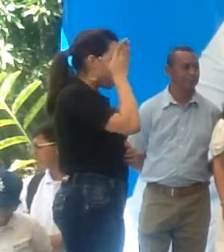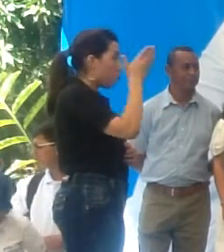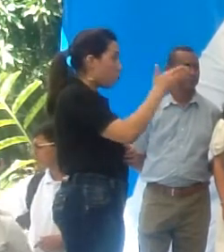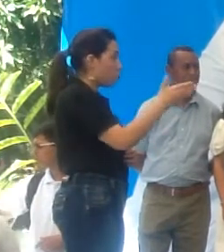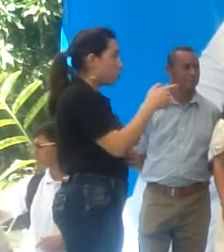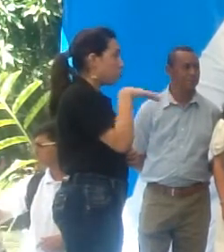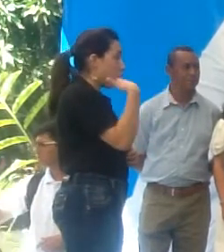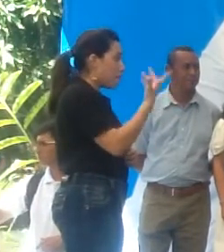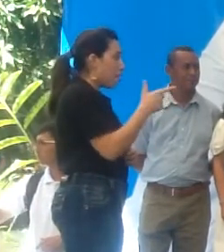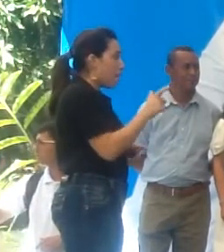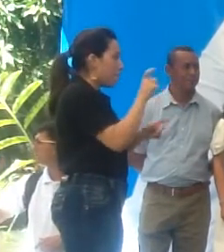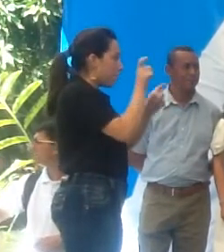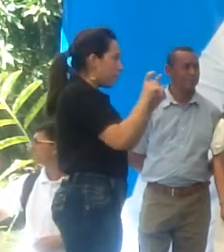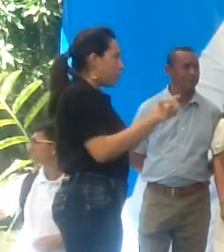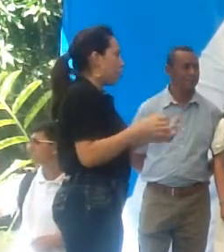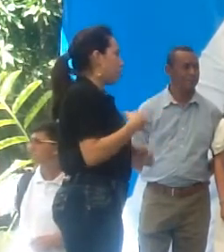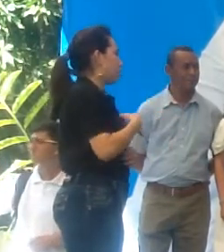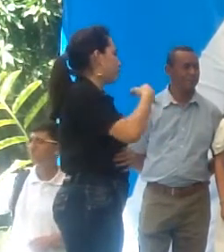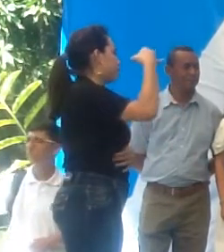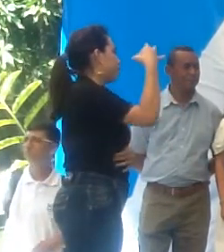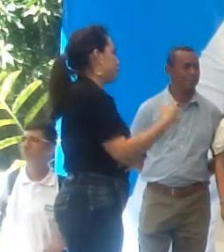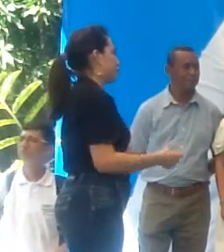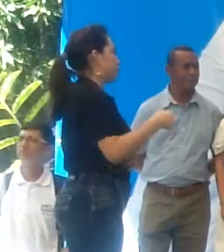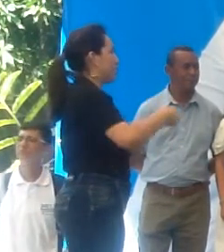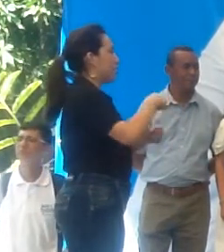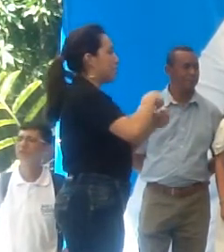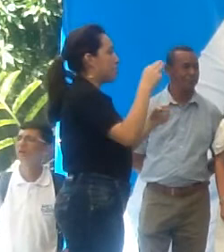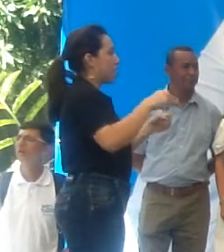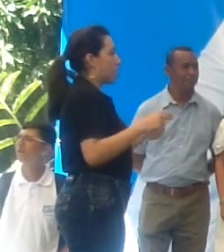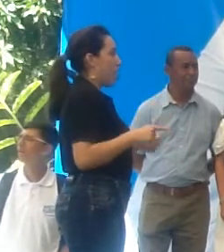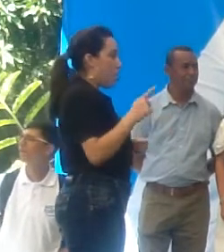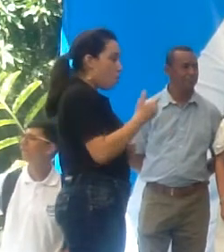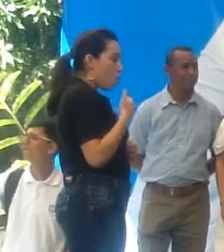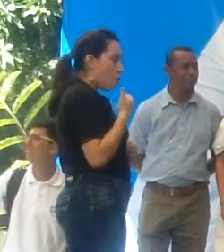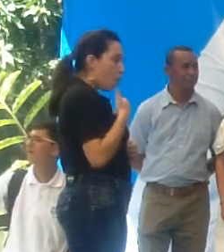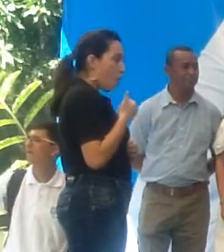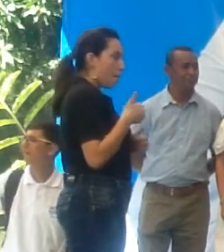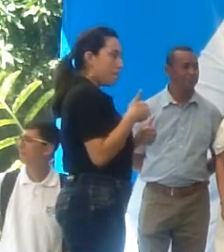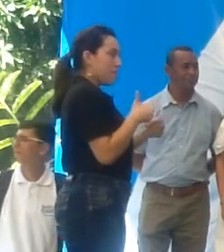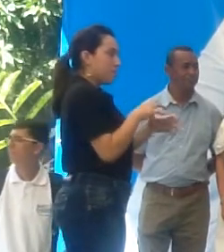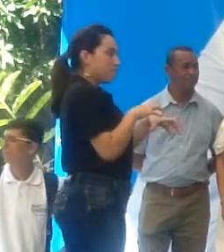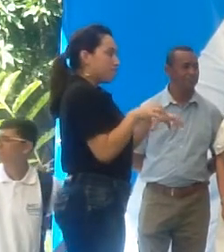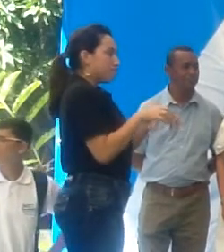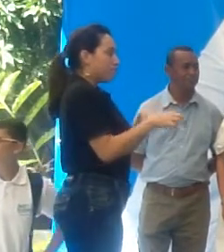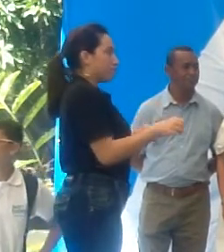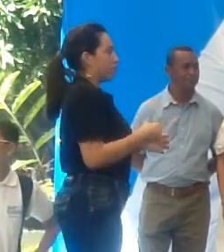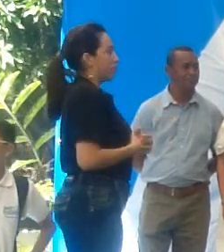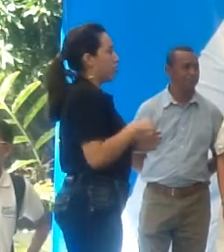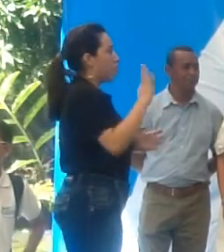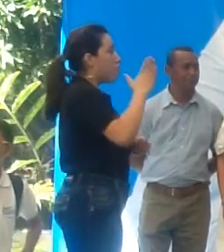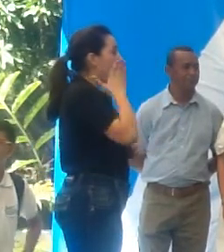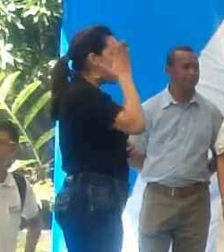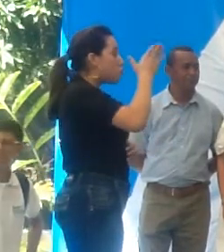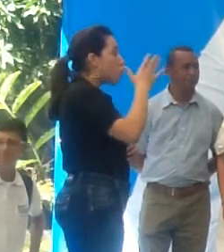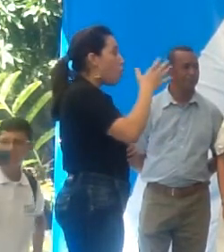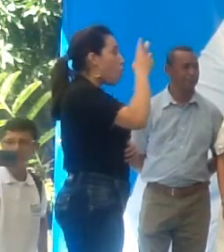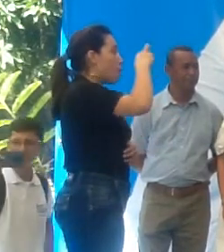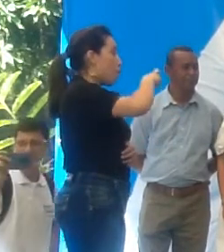unos grandes seres humanos dignos magdalenenses y en el futuro unos grandes